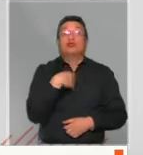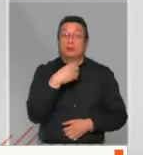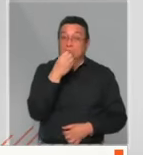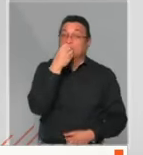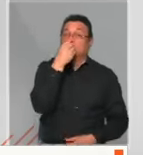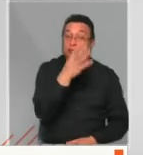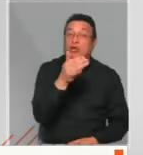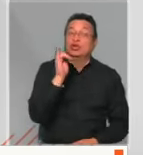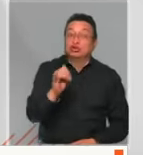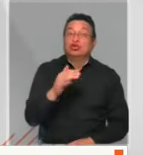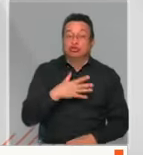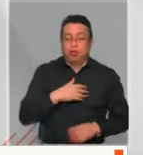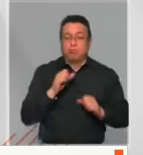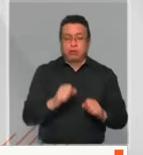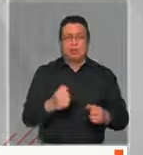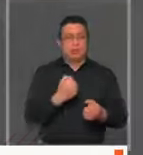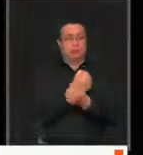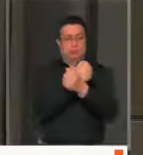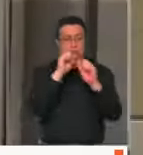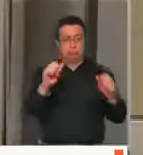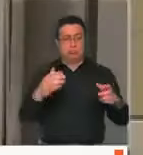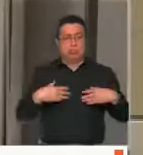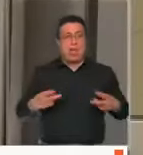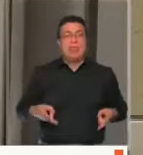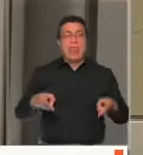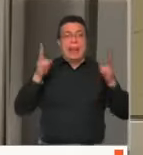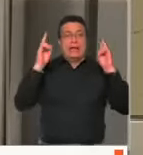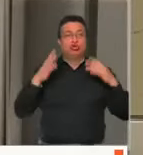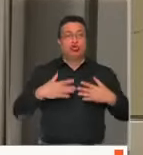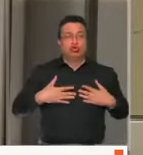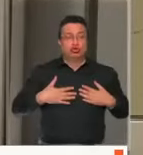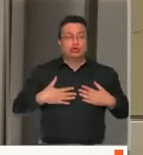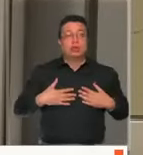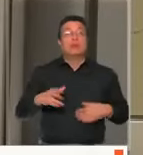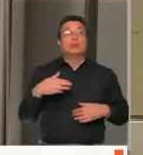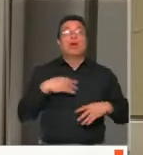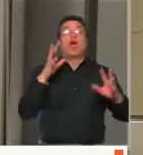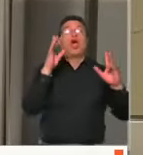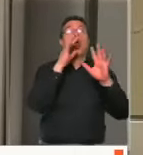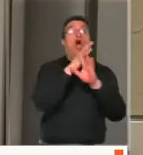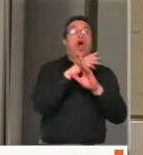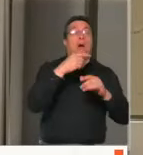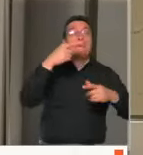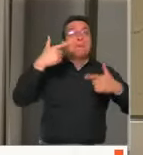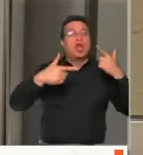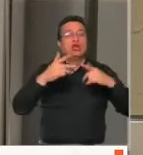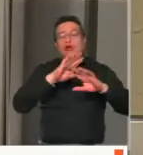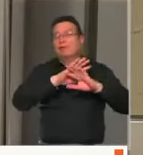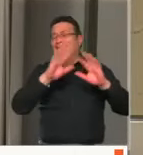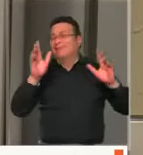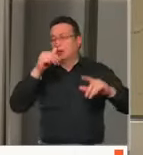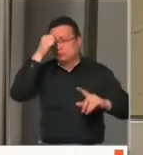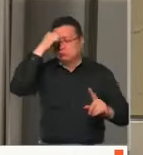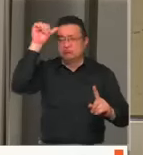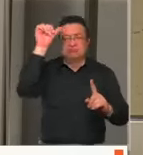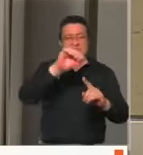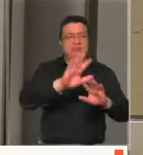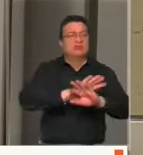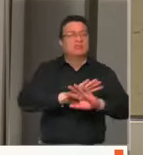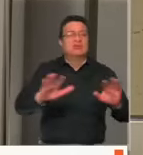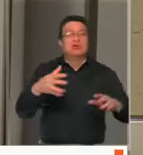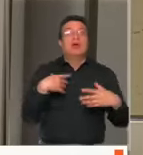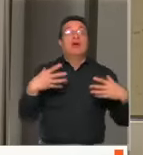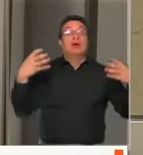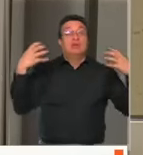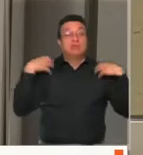que desde ya renuncio a todos mis derechos. No hay que distinguir el color político para condenar este tipo de situaciones, independientemente que están a